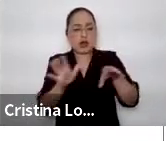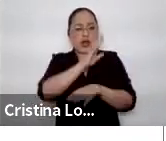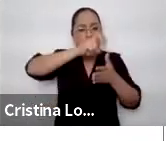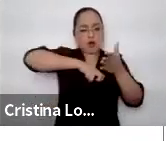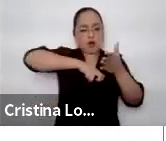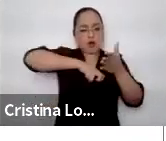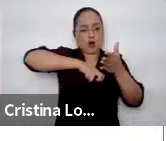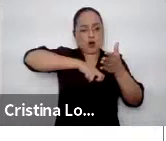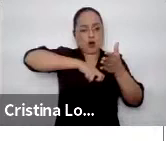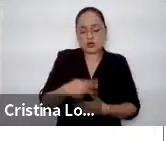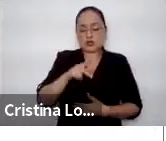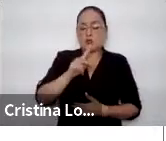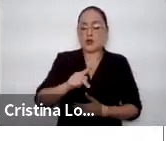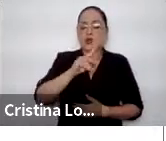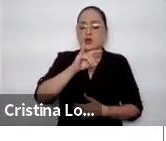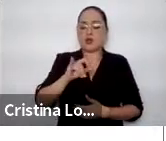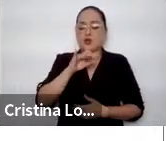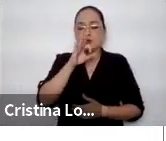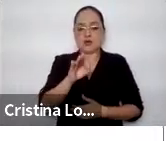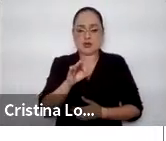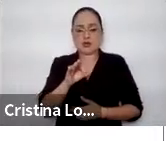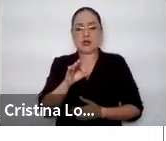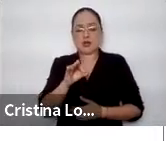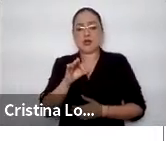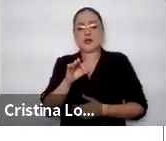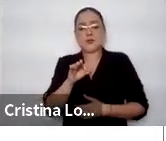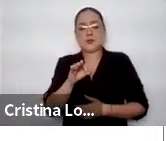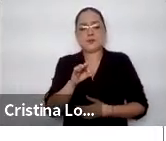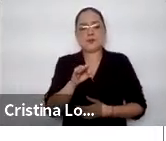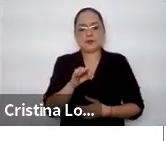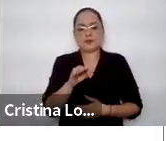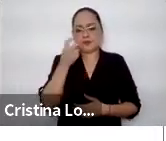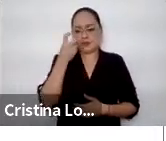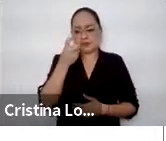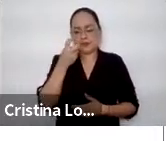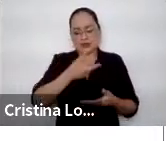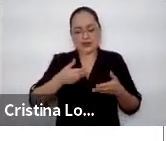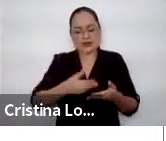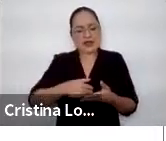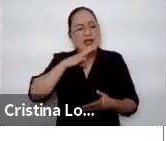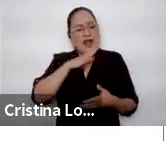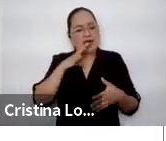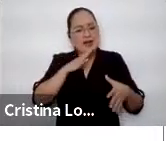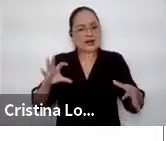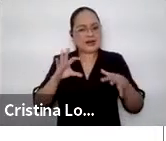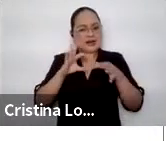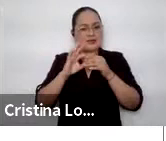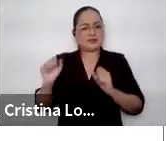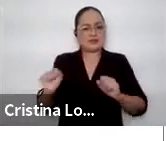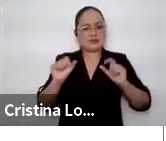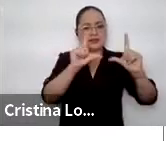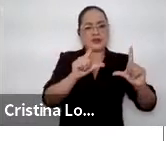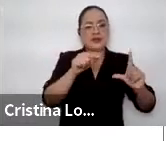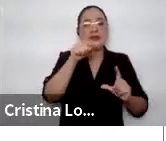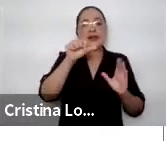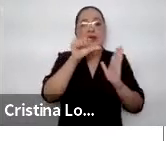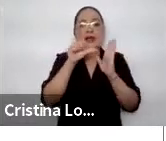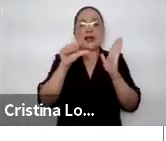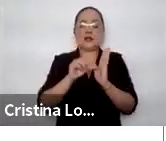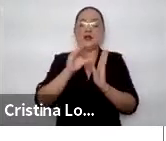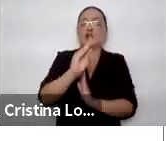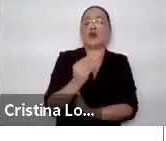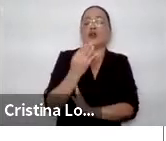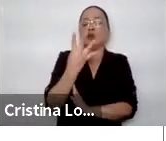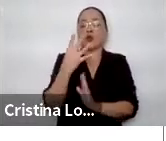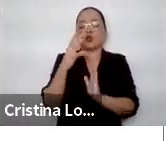Poder Judicial de la Federación que tenemos aquí en pantalla. Nos está señalando que en el artículo